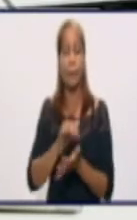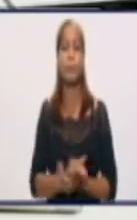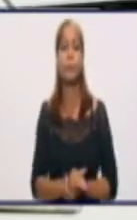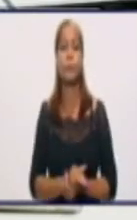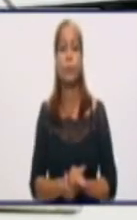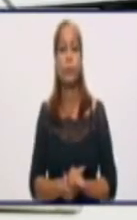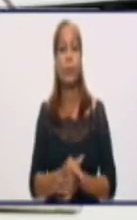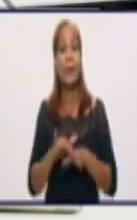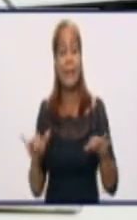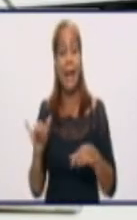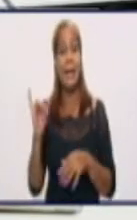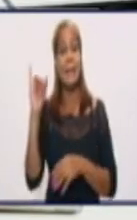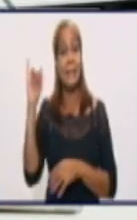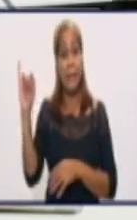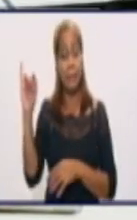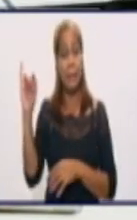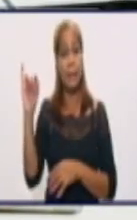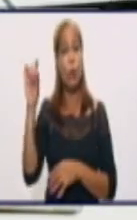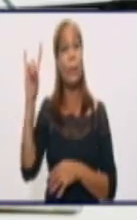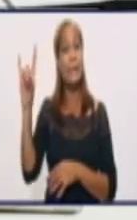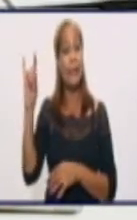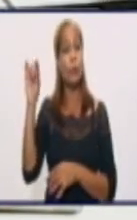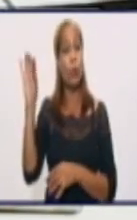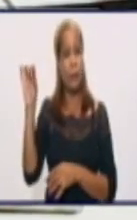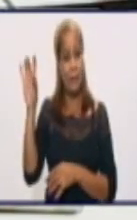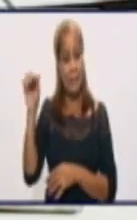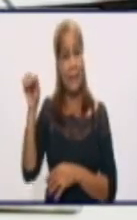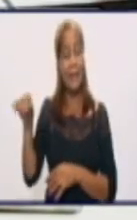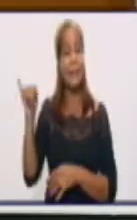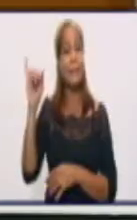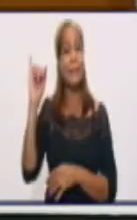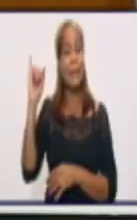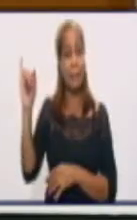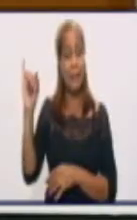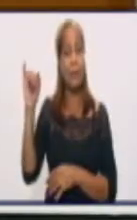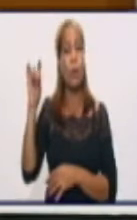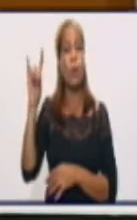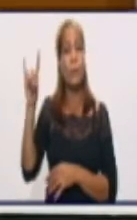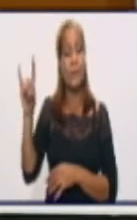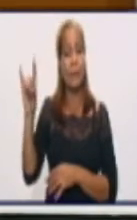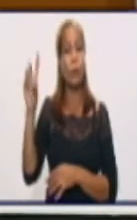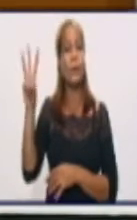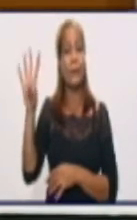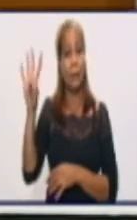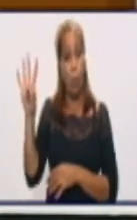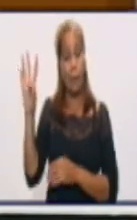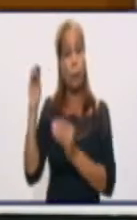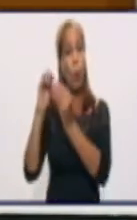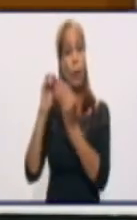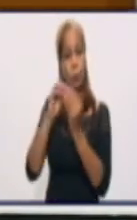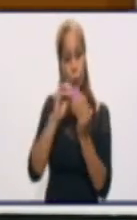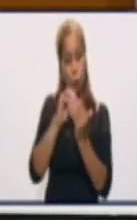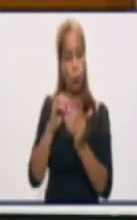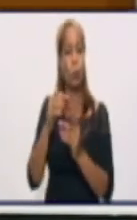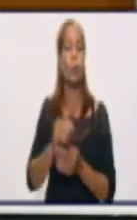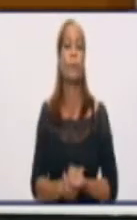confirmados de 6.915, de ellos 6.564 son autóctonos y 351 son